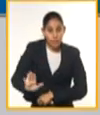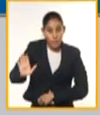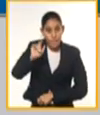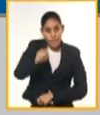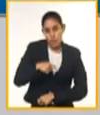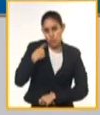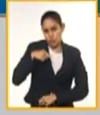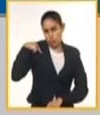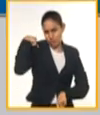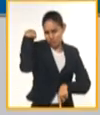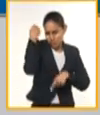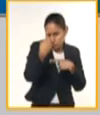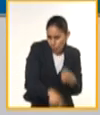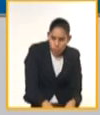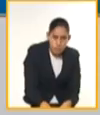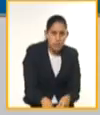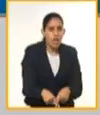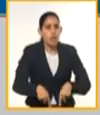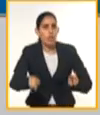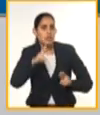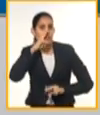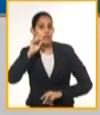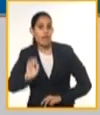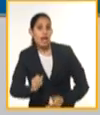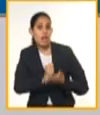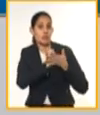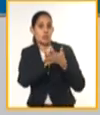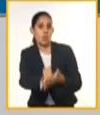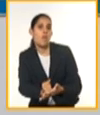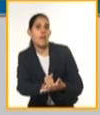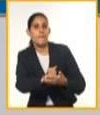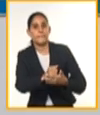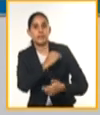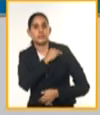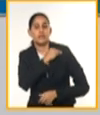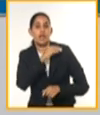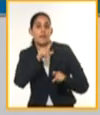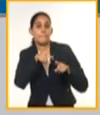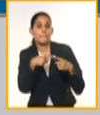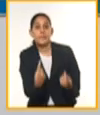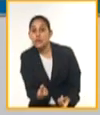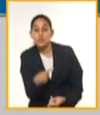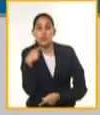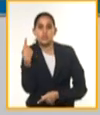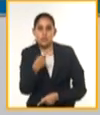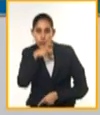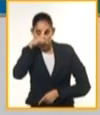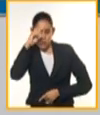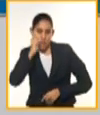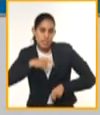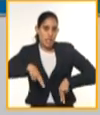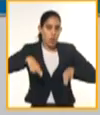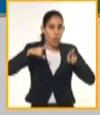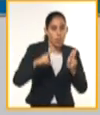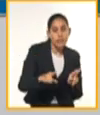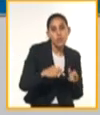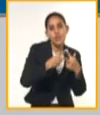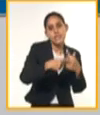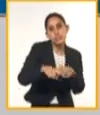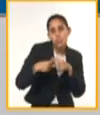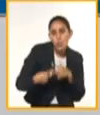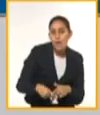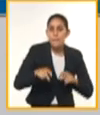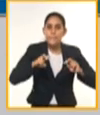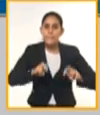la continuidad de esta ayuda militar porque estamos a favor de que se resuelva, de que haya un diálogo.